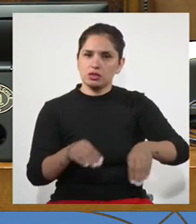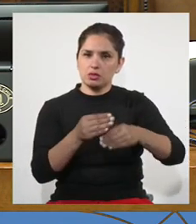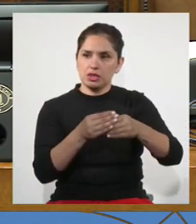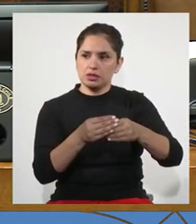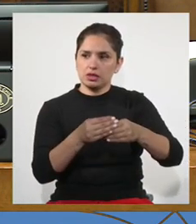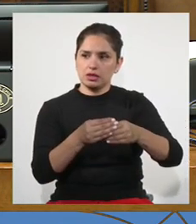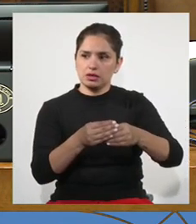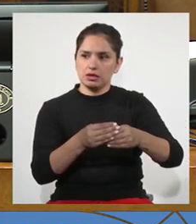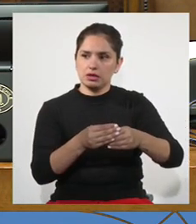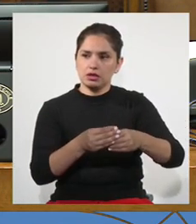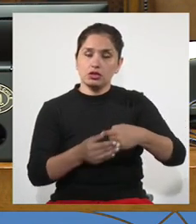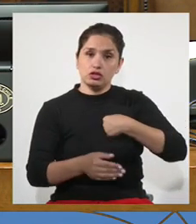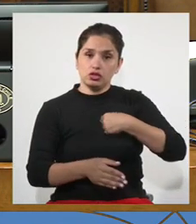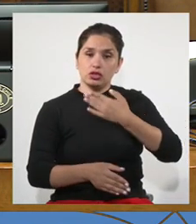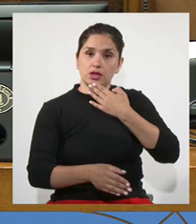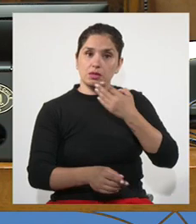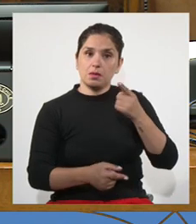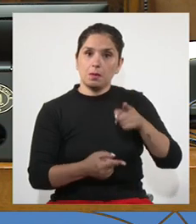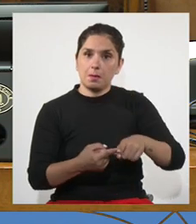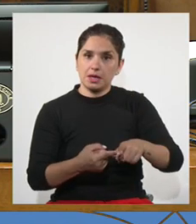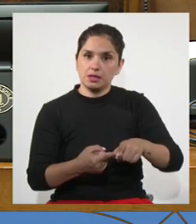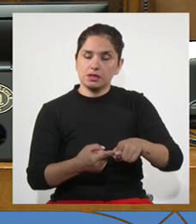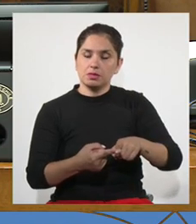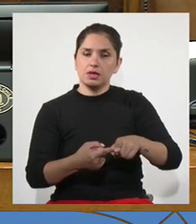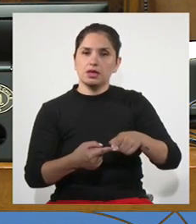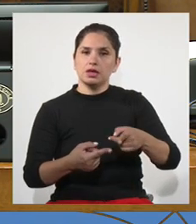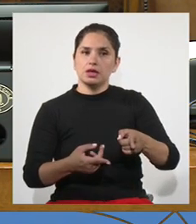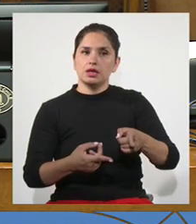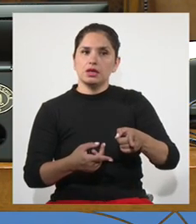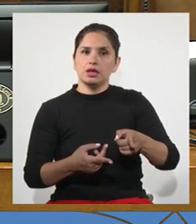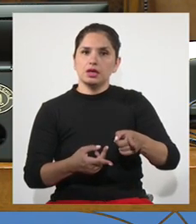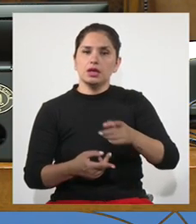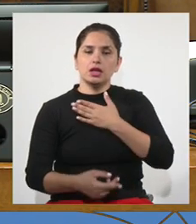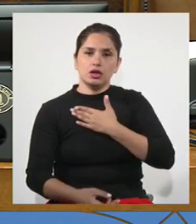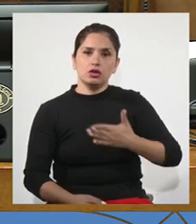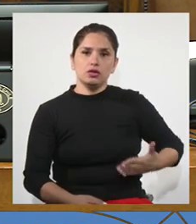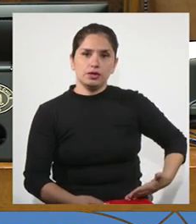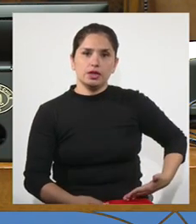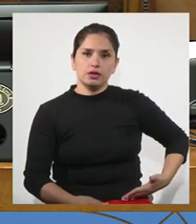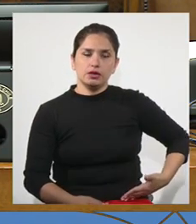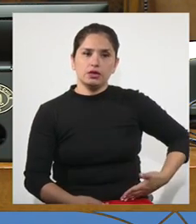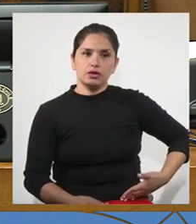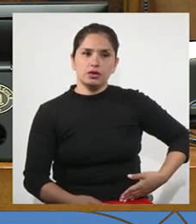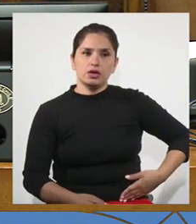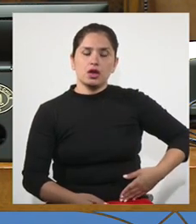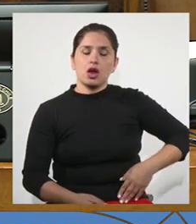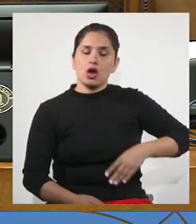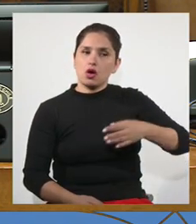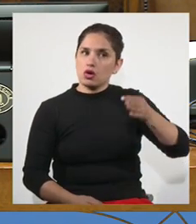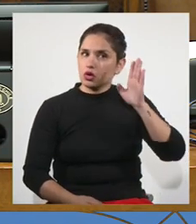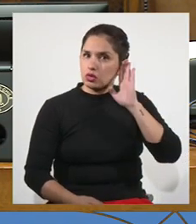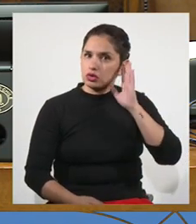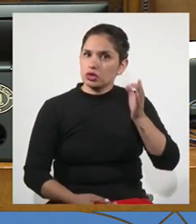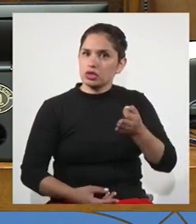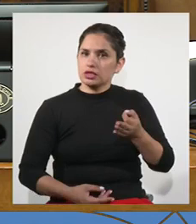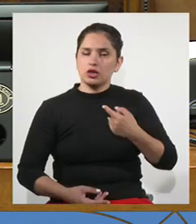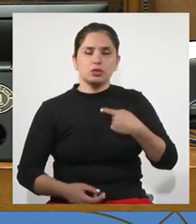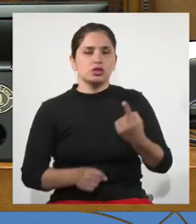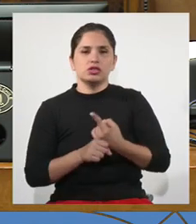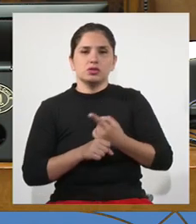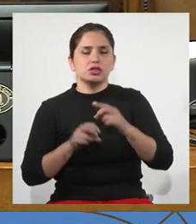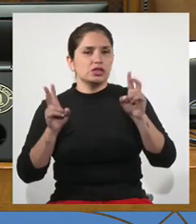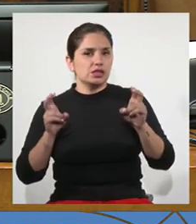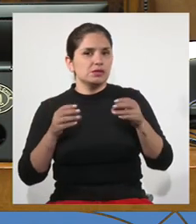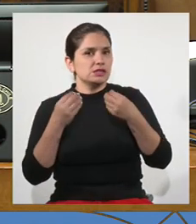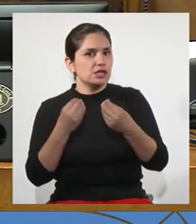y me tocó estar también en esta posición, efectivamente el Ejecutivo recogió lo que se había planteado, pero no se habló de esto. Entonces sería